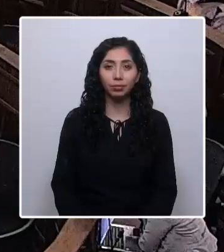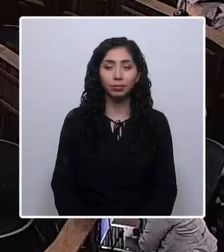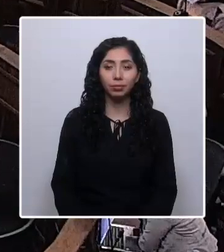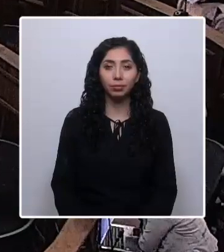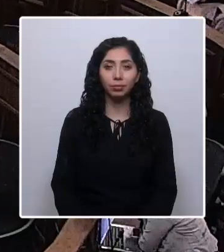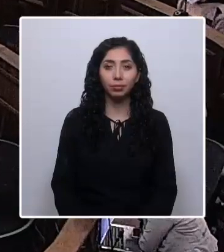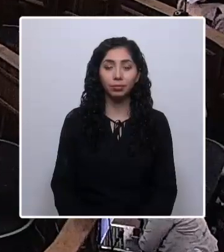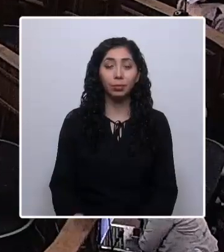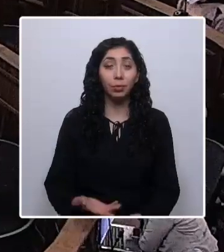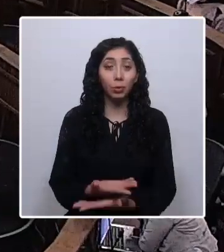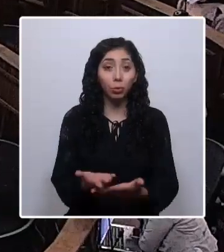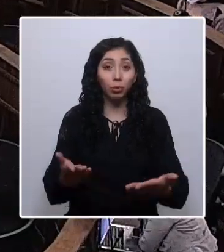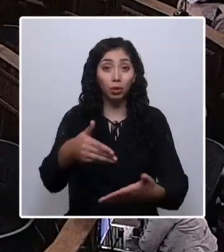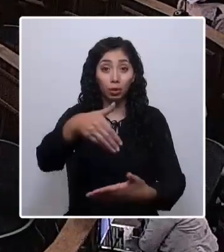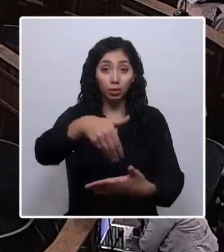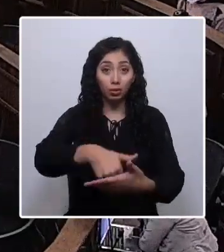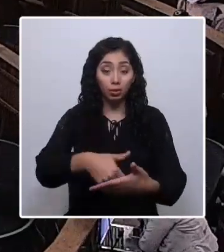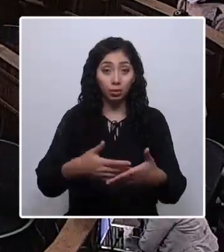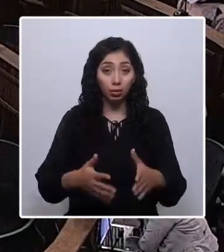Han emitido su voto.